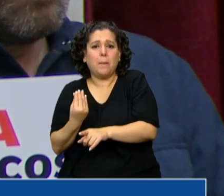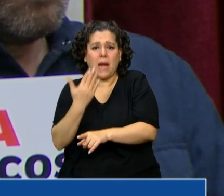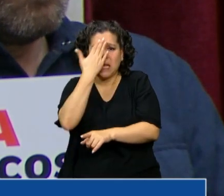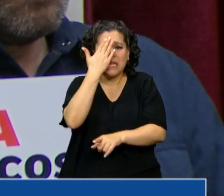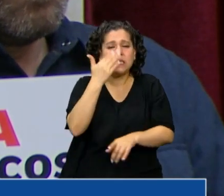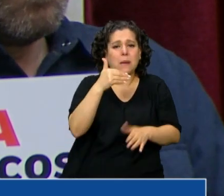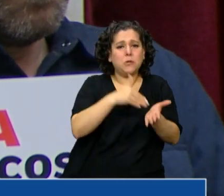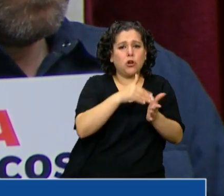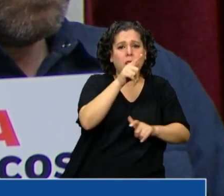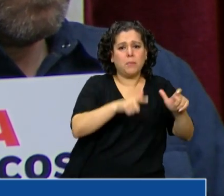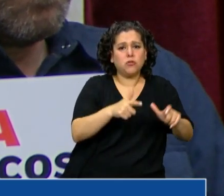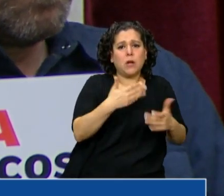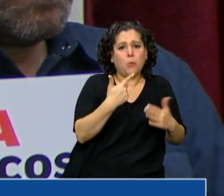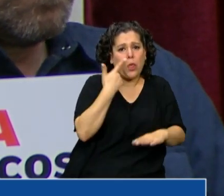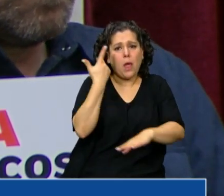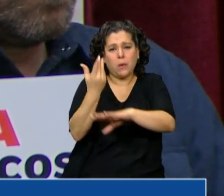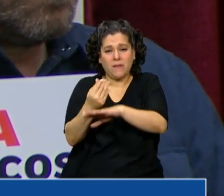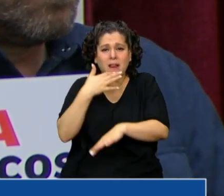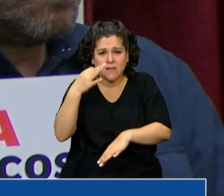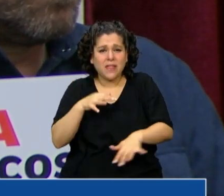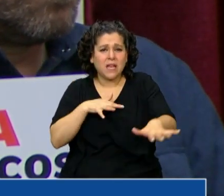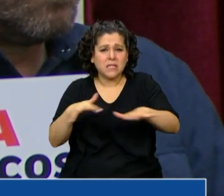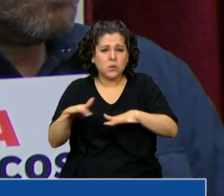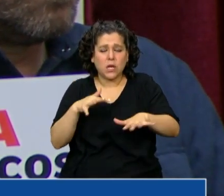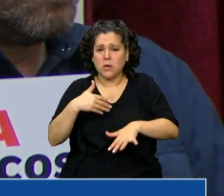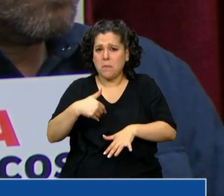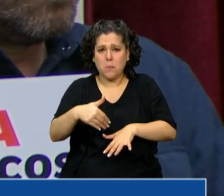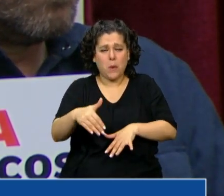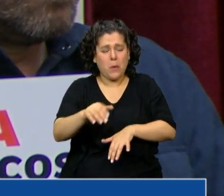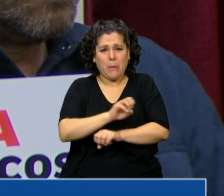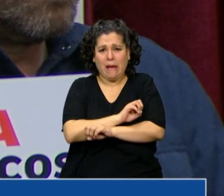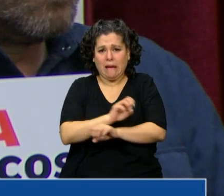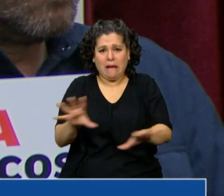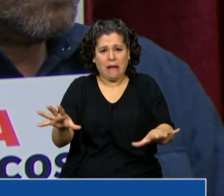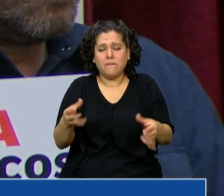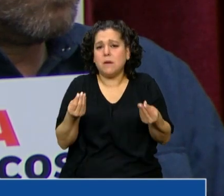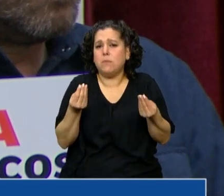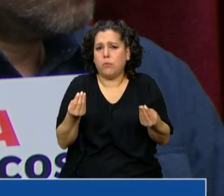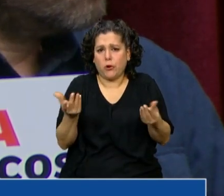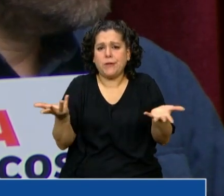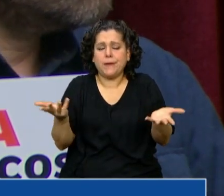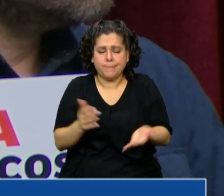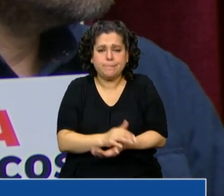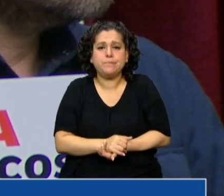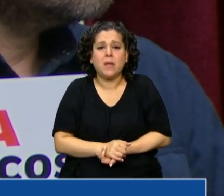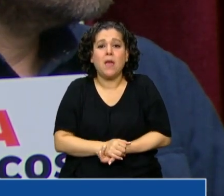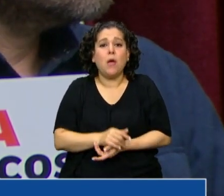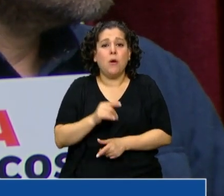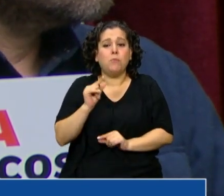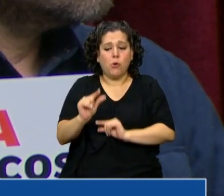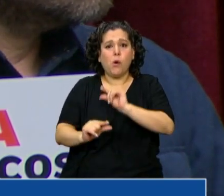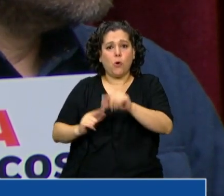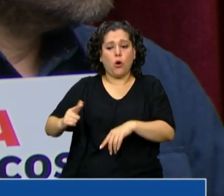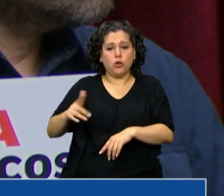la situación es cada vez más grave. Es cada vez más grave porque se empuja a la población en